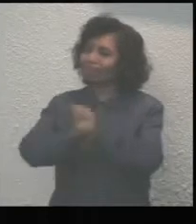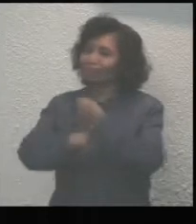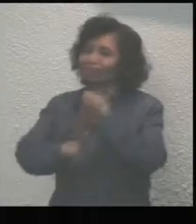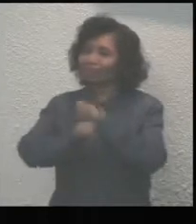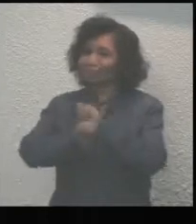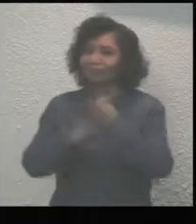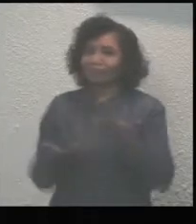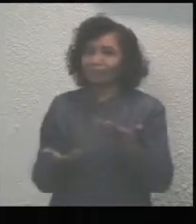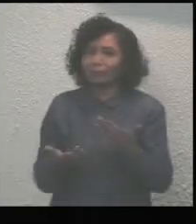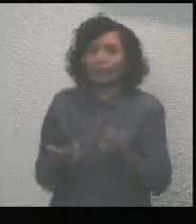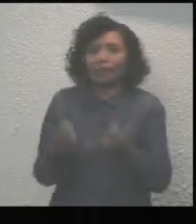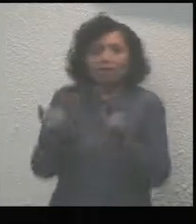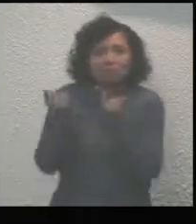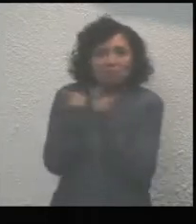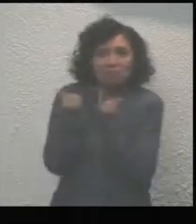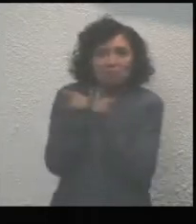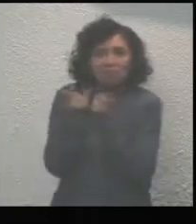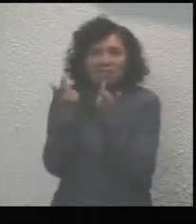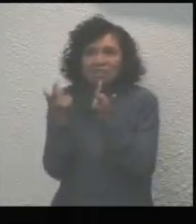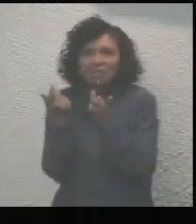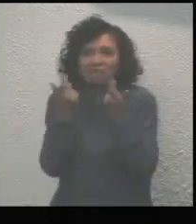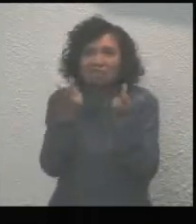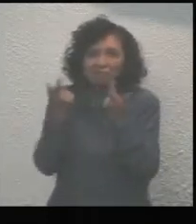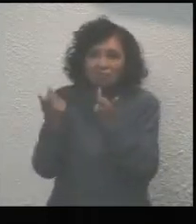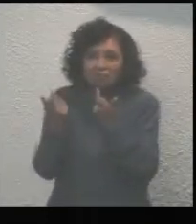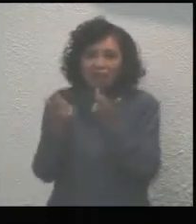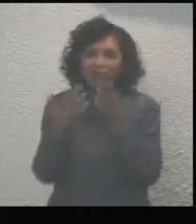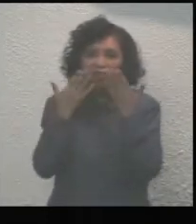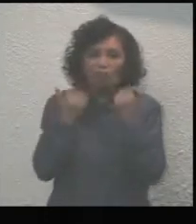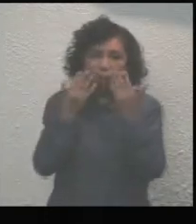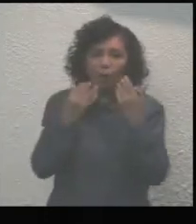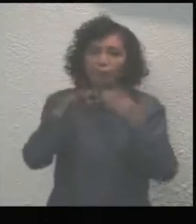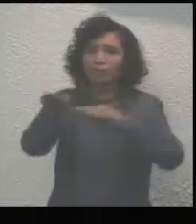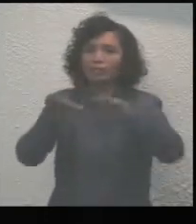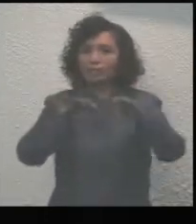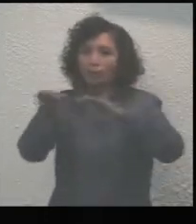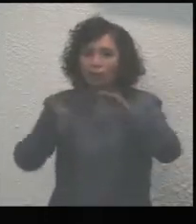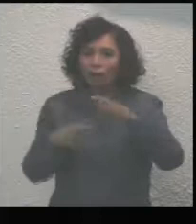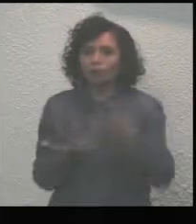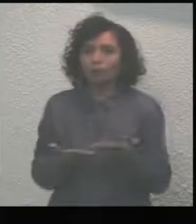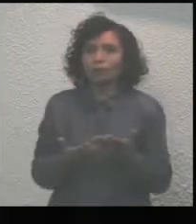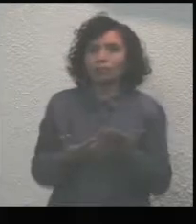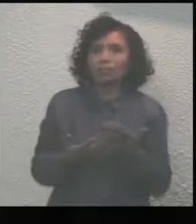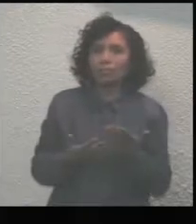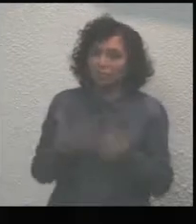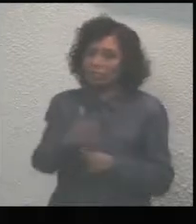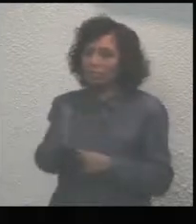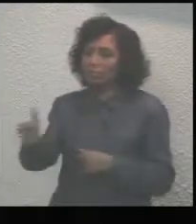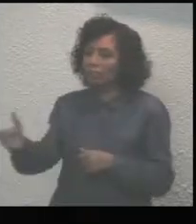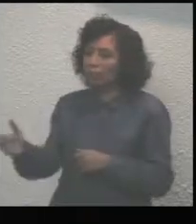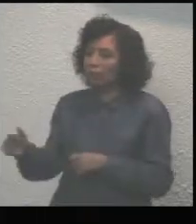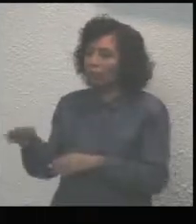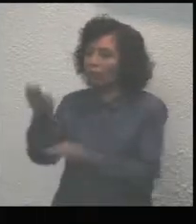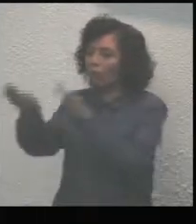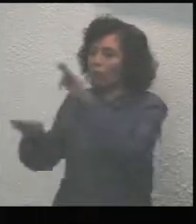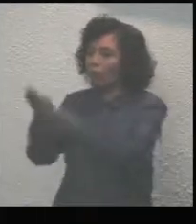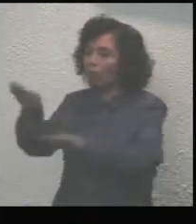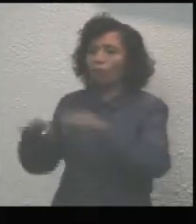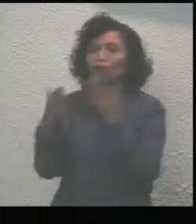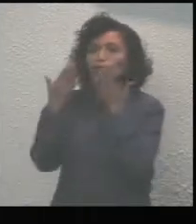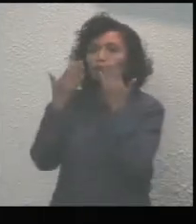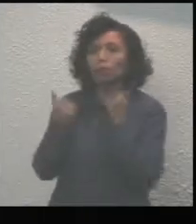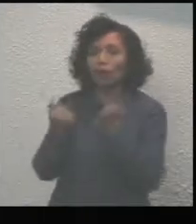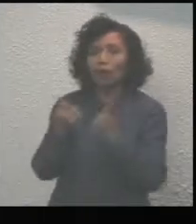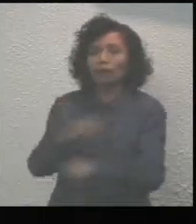como la economía deteriorada, el desempleo y la falta de atención integral al campo, que no permiten a muchas